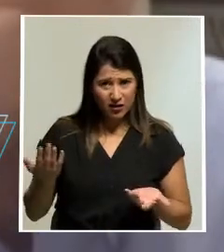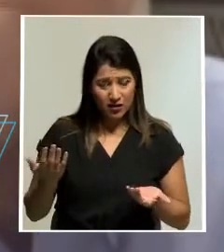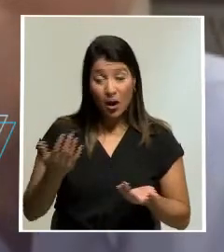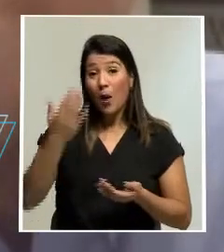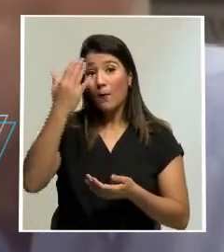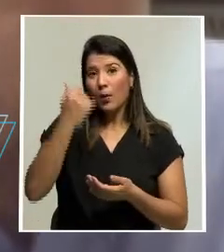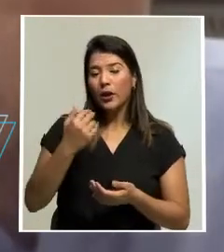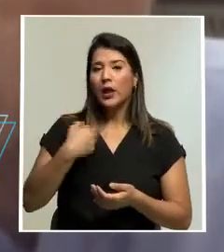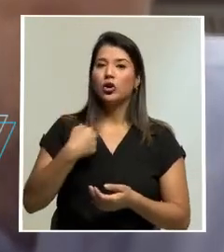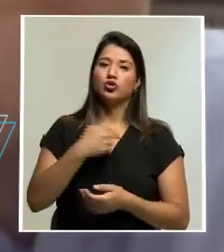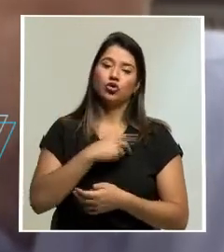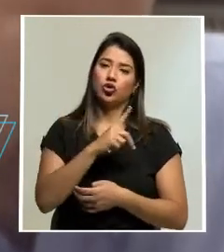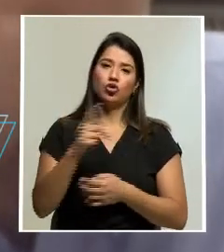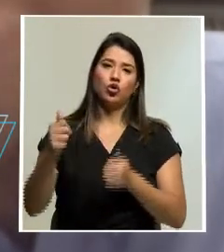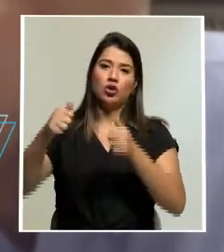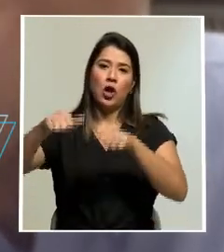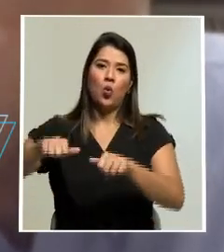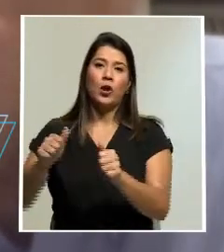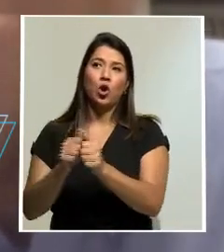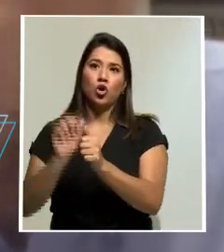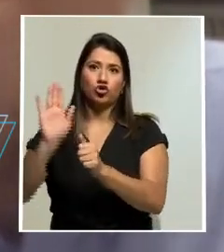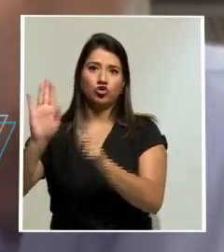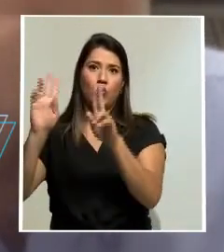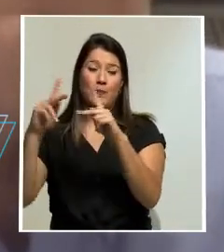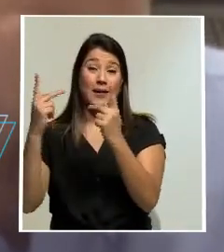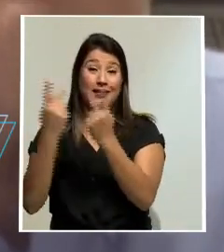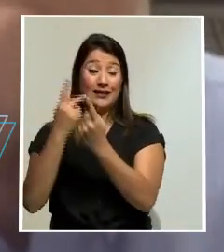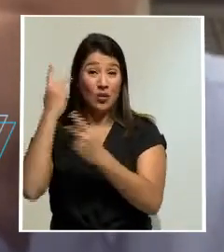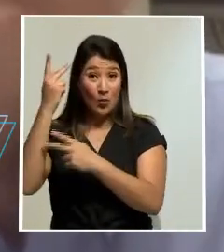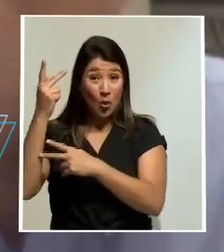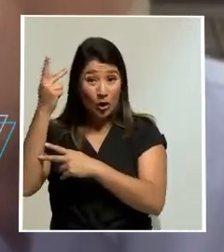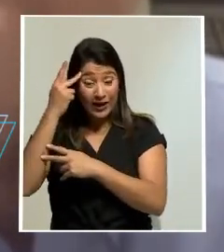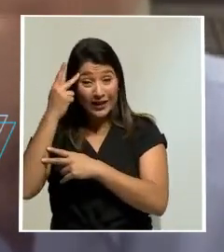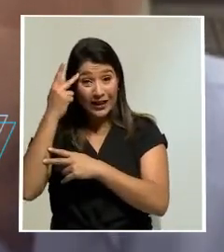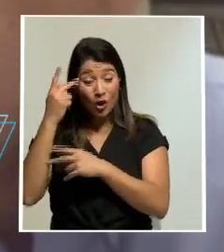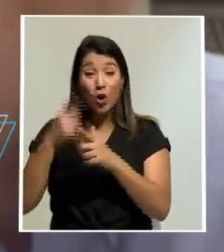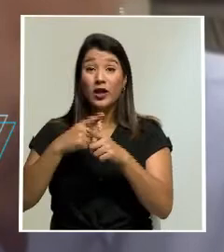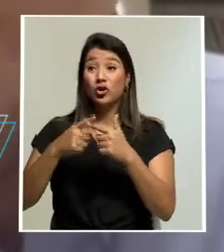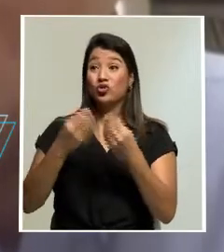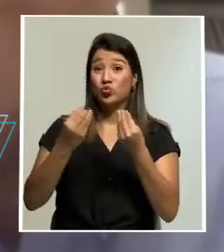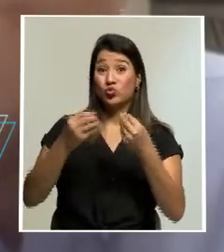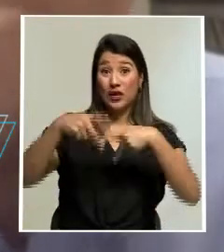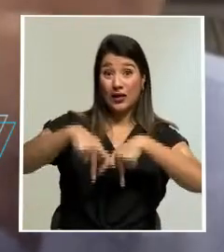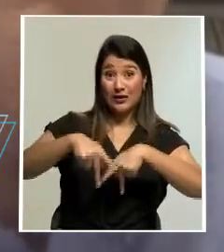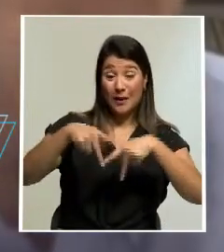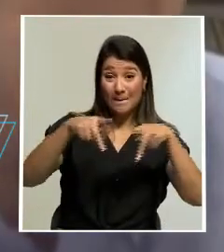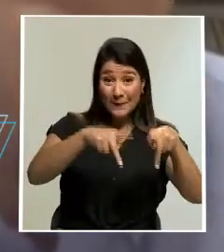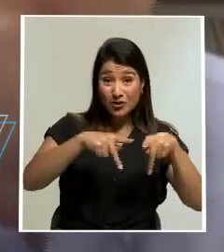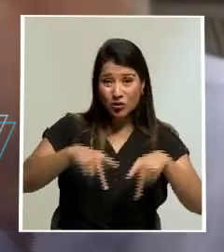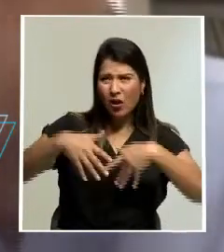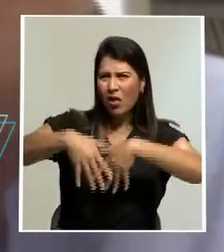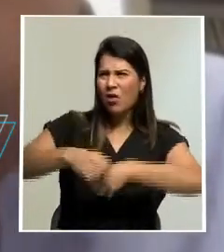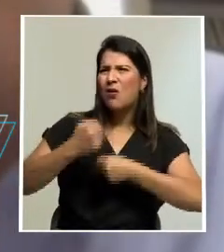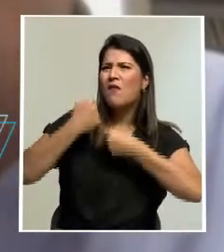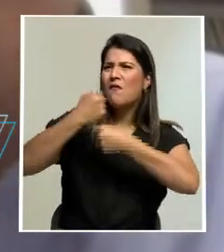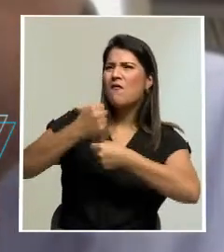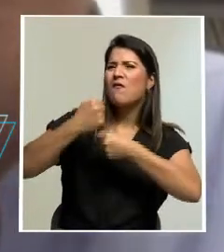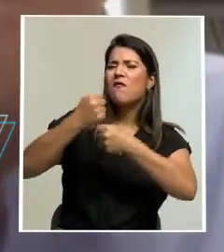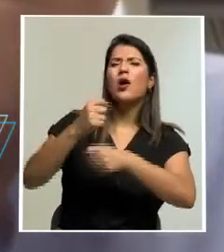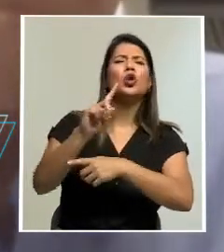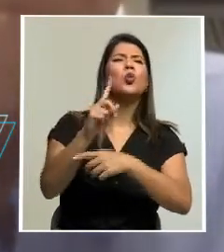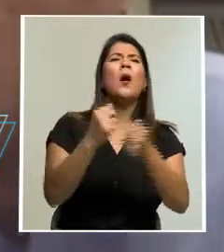la dictadura de un partido político. Y la mayoría de la gente que salió a protestar no es ni liberal, ni